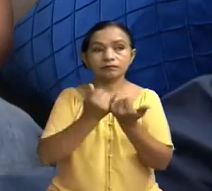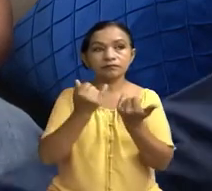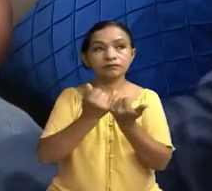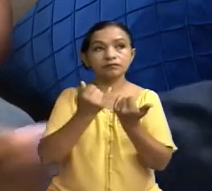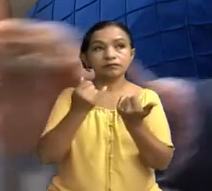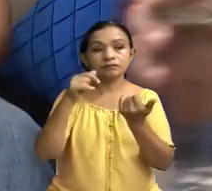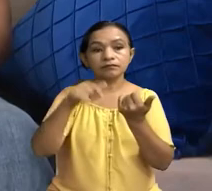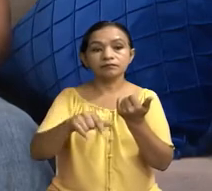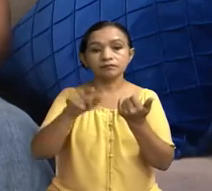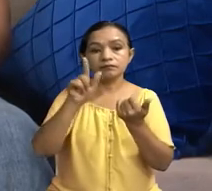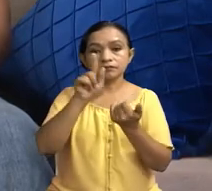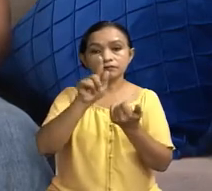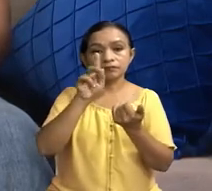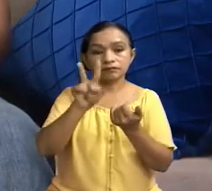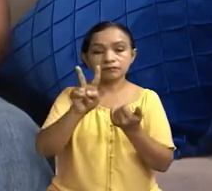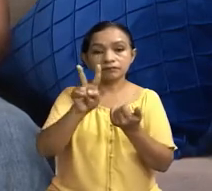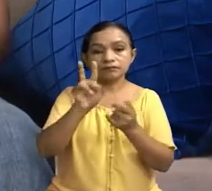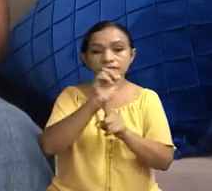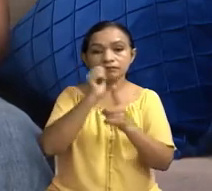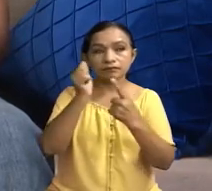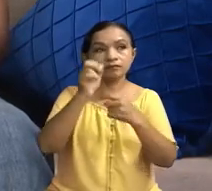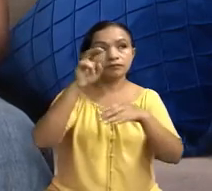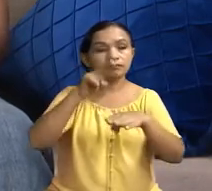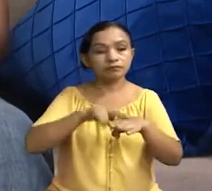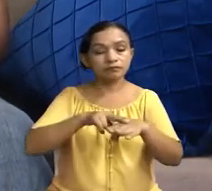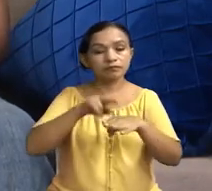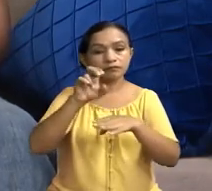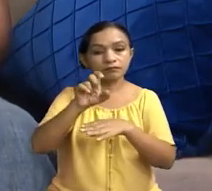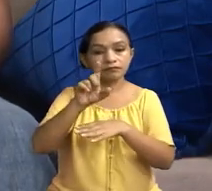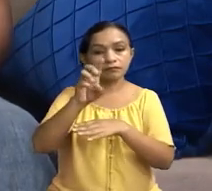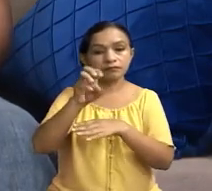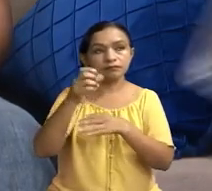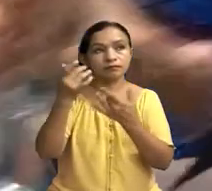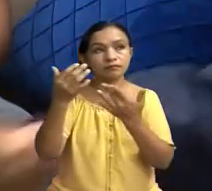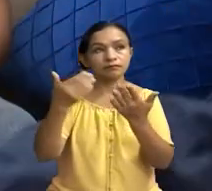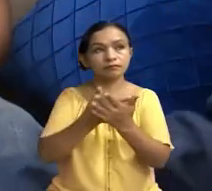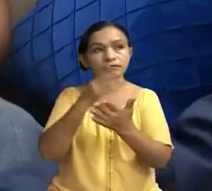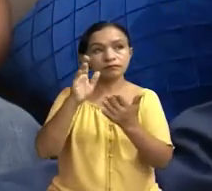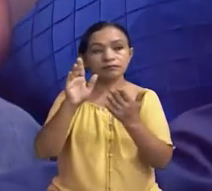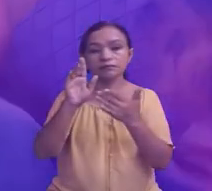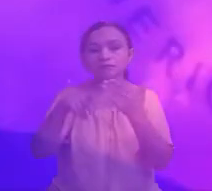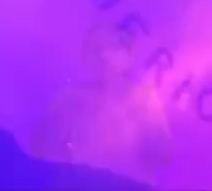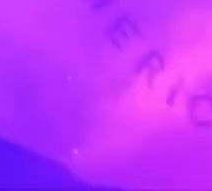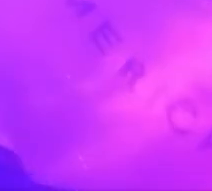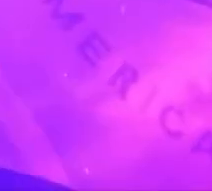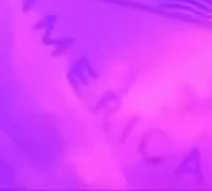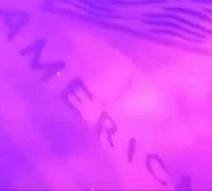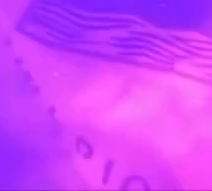sintonía del canal parlamentario, el canal de la Asamblea Nacional. Estuvo con ustedes Elmer Marcy, les esperamos en una nueva edición.